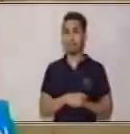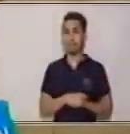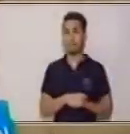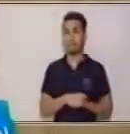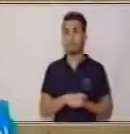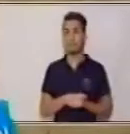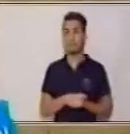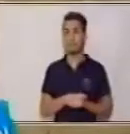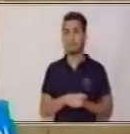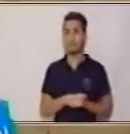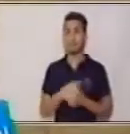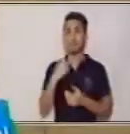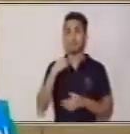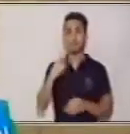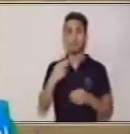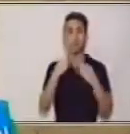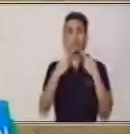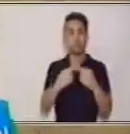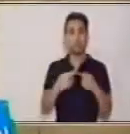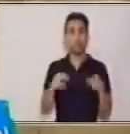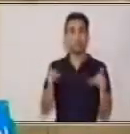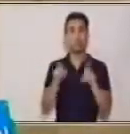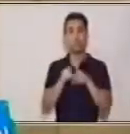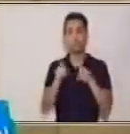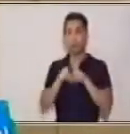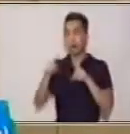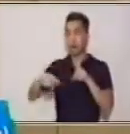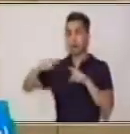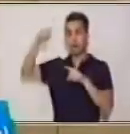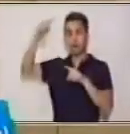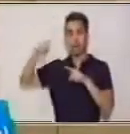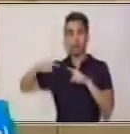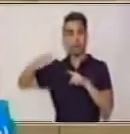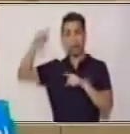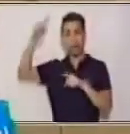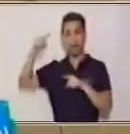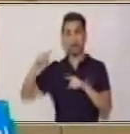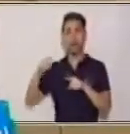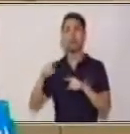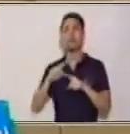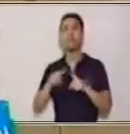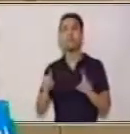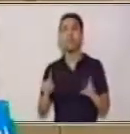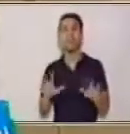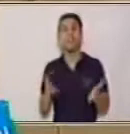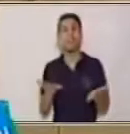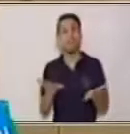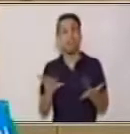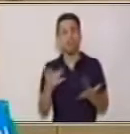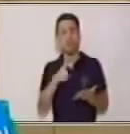El resultado que usted obtiene es muy parecido. ¿Qué es lo que cambia?